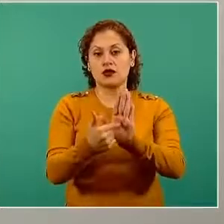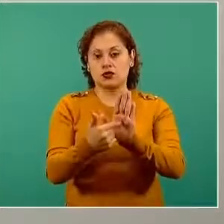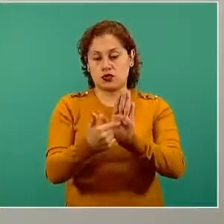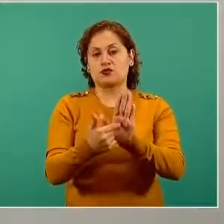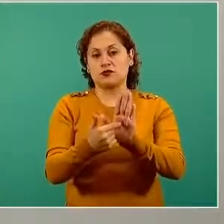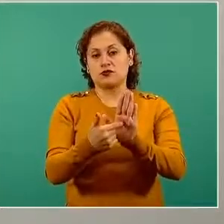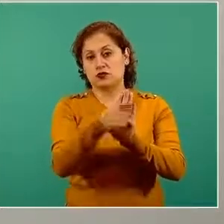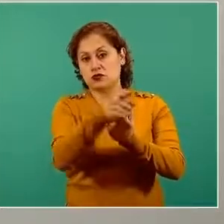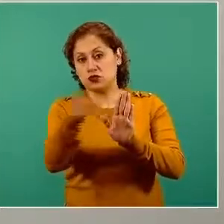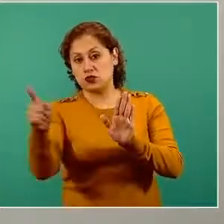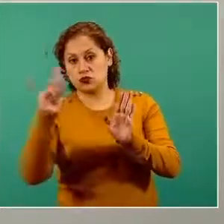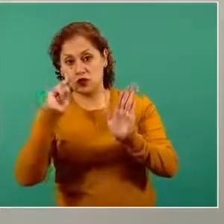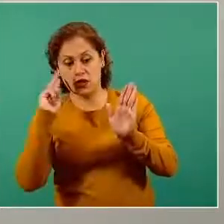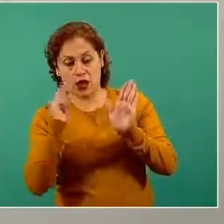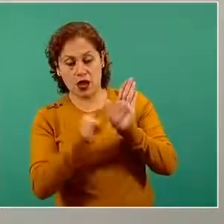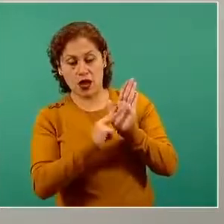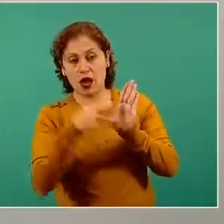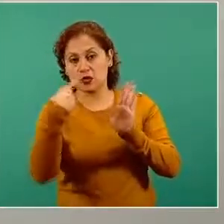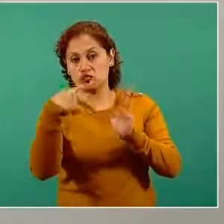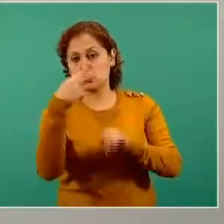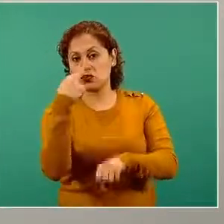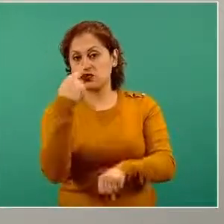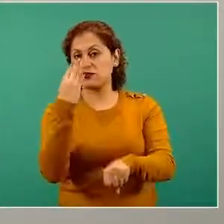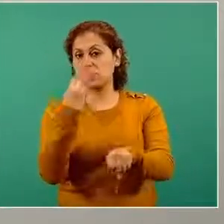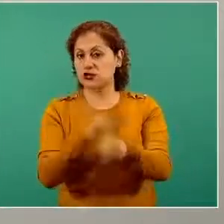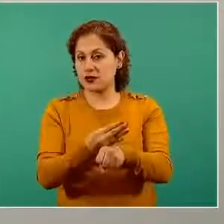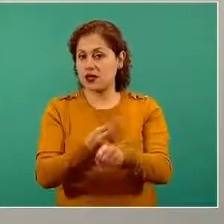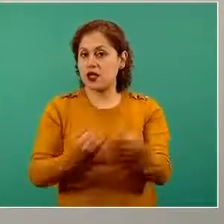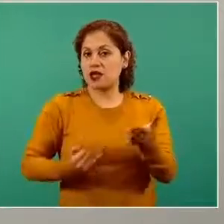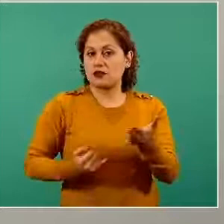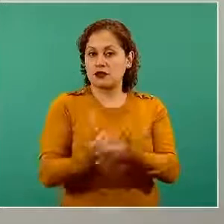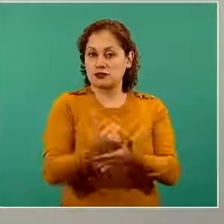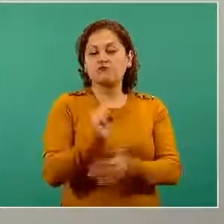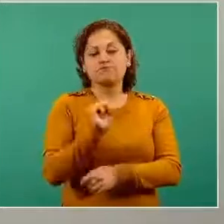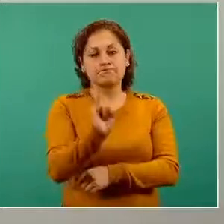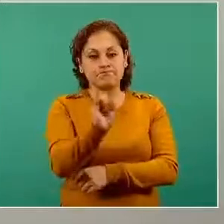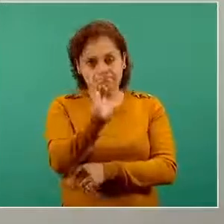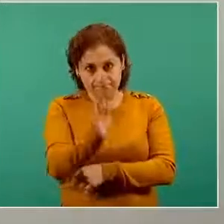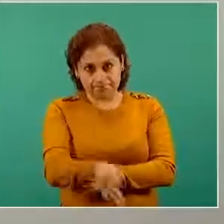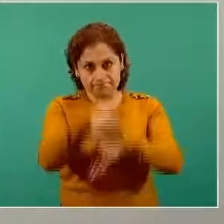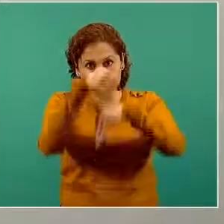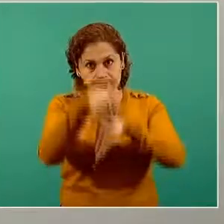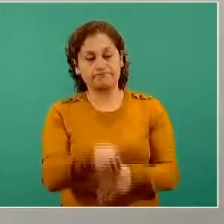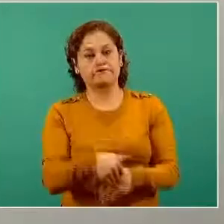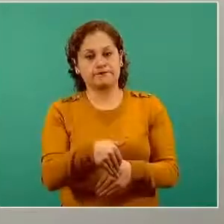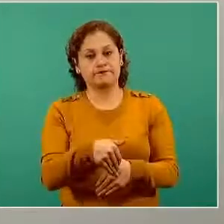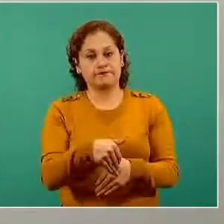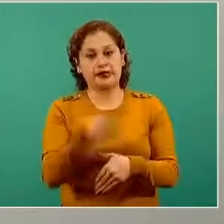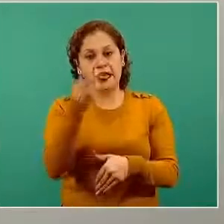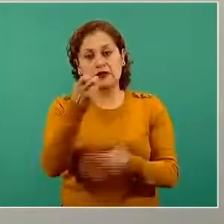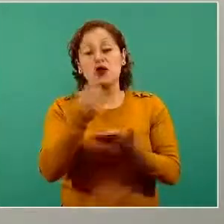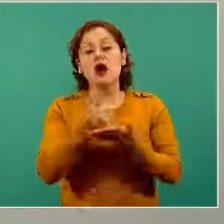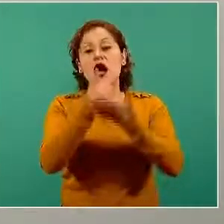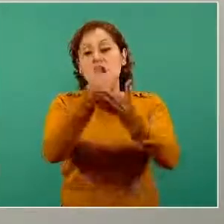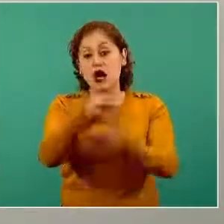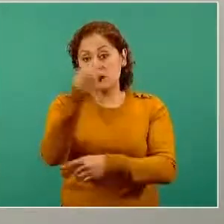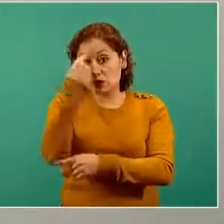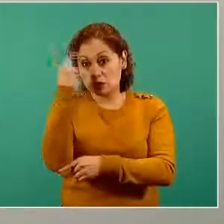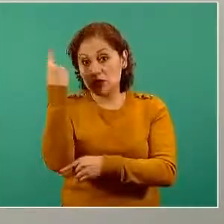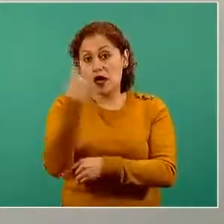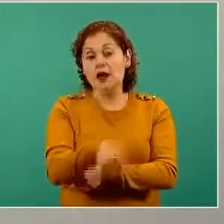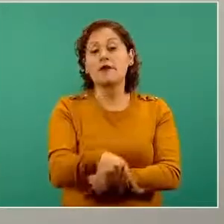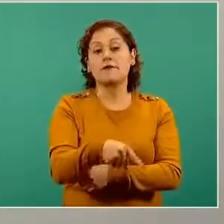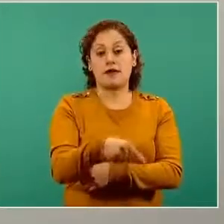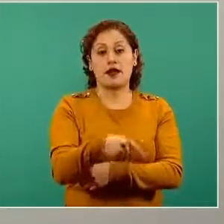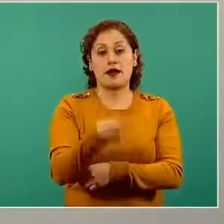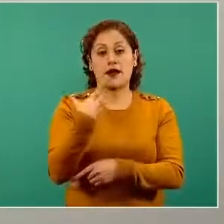mismos para acatarlas, para en su momento ponerlas en práctica y entonces así contribuir a que la dinámica de la epidemia,